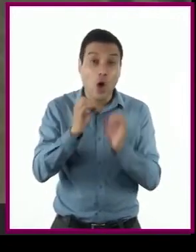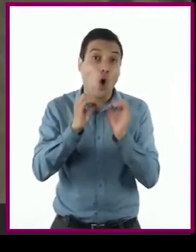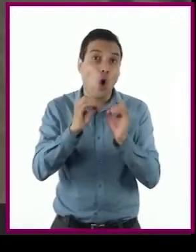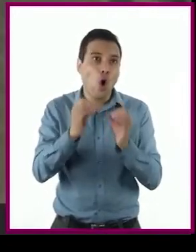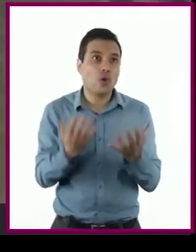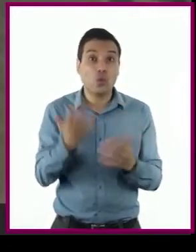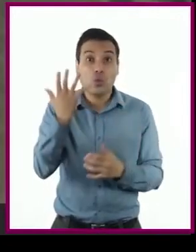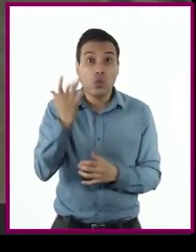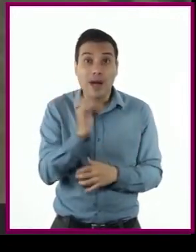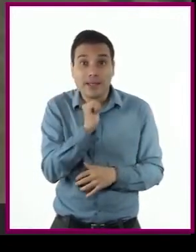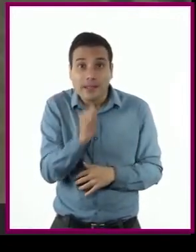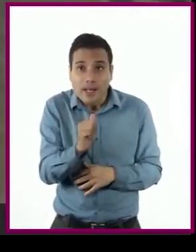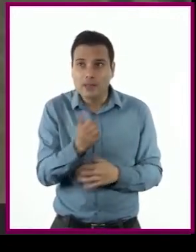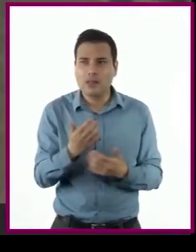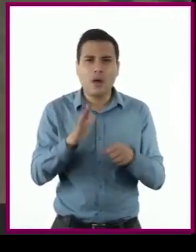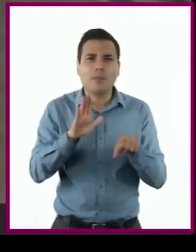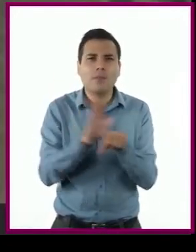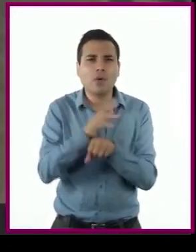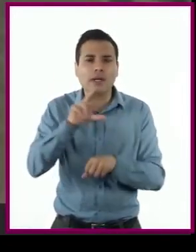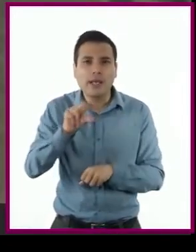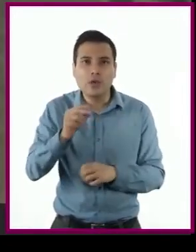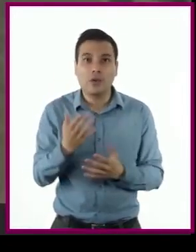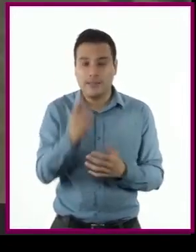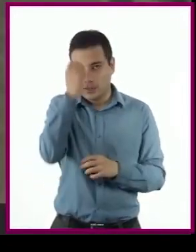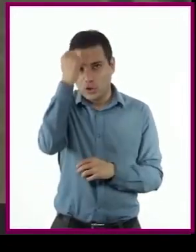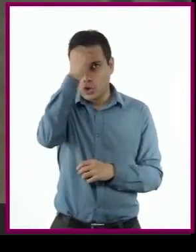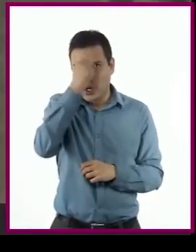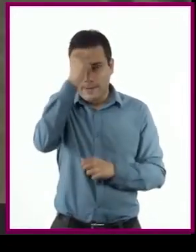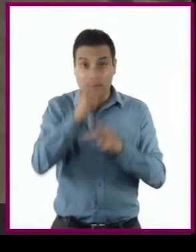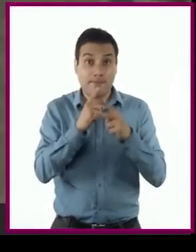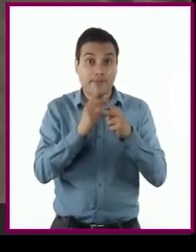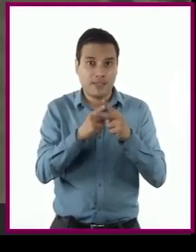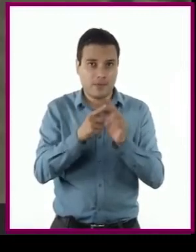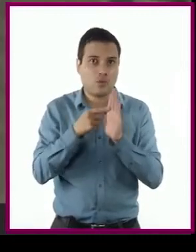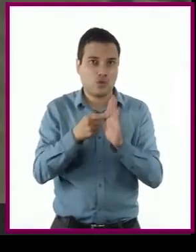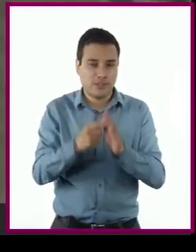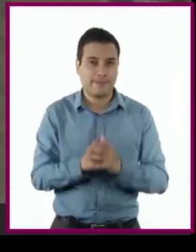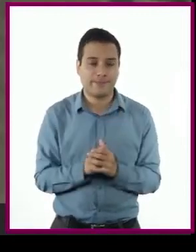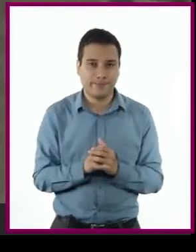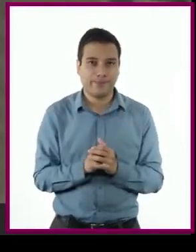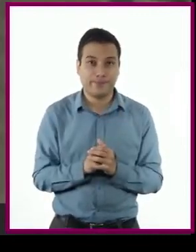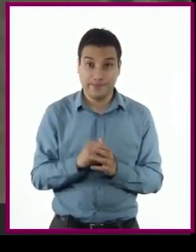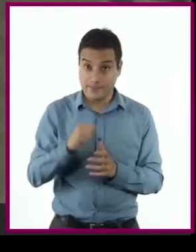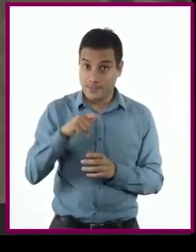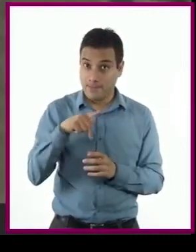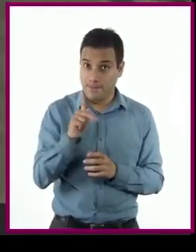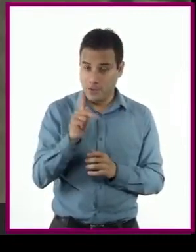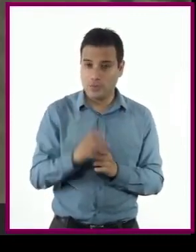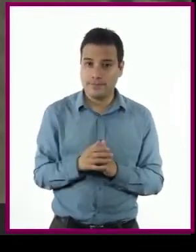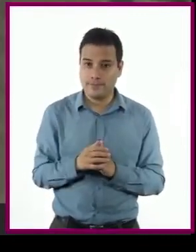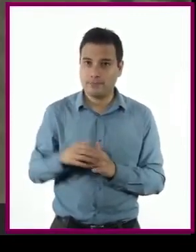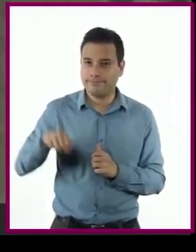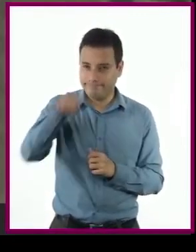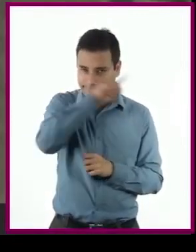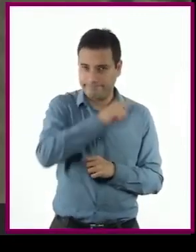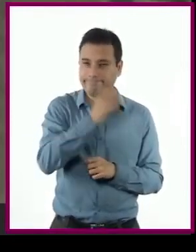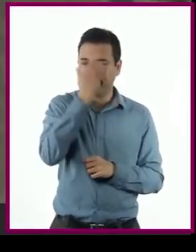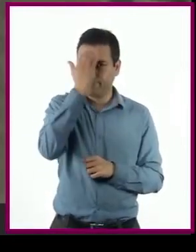¿por qué no?, demostrar teoremas matemáticos. Sin embargo, se sabe que las